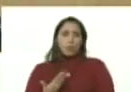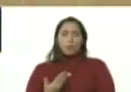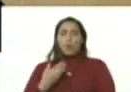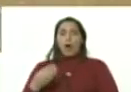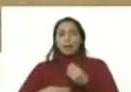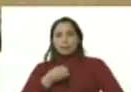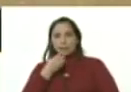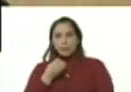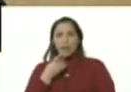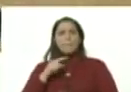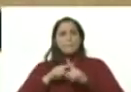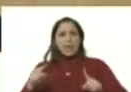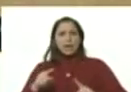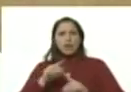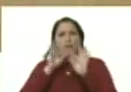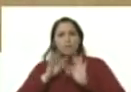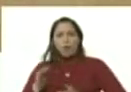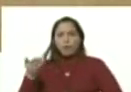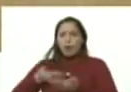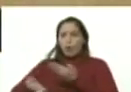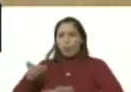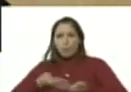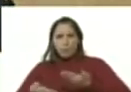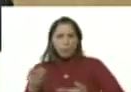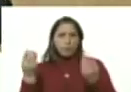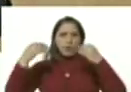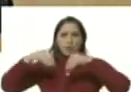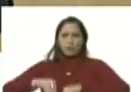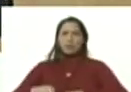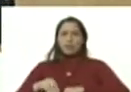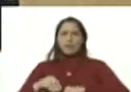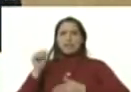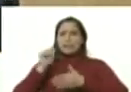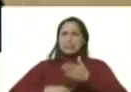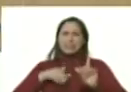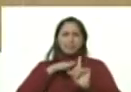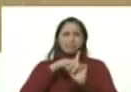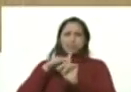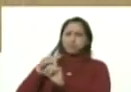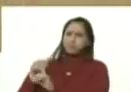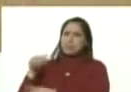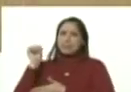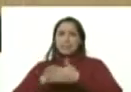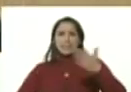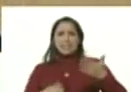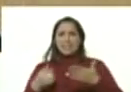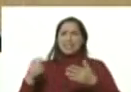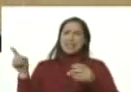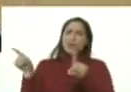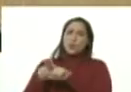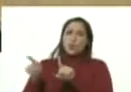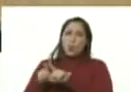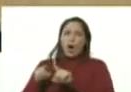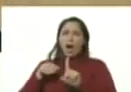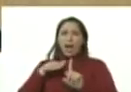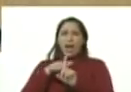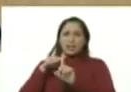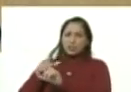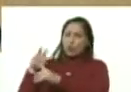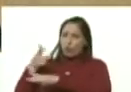manera cooperativa, constructiva, sin agredir, sin ser parte de la agresión del gobierno de Estados Unidos contra nuestro